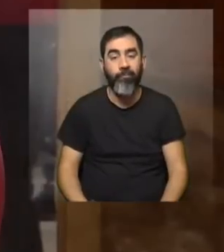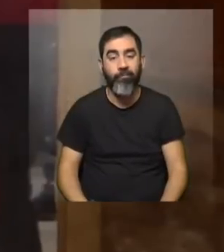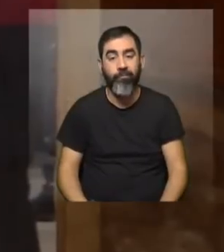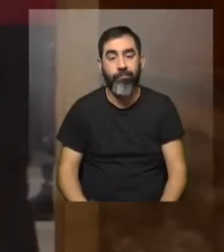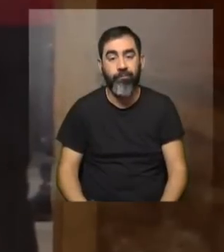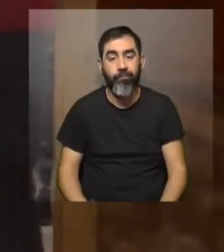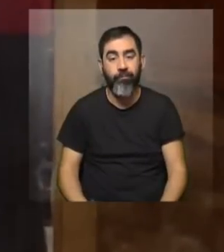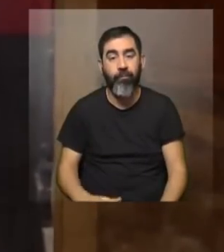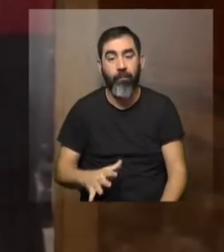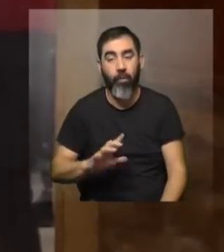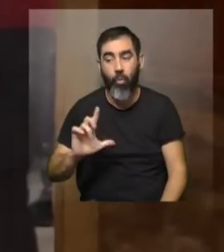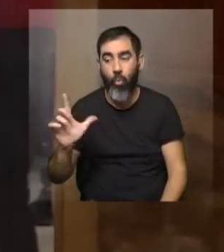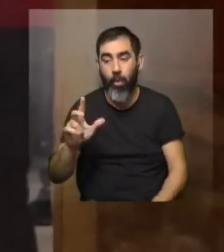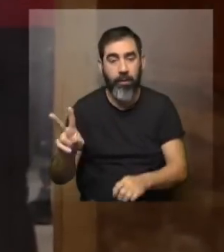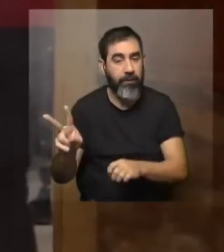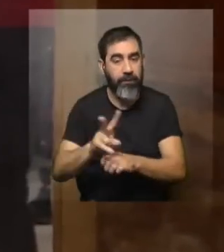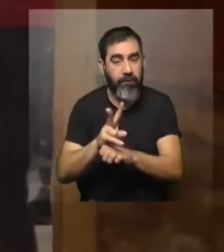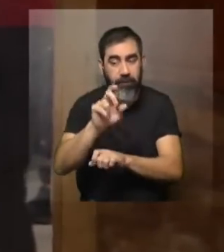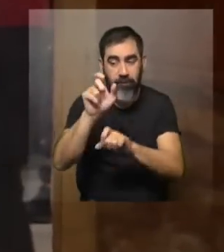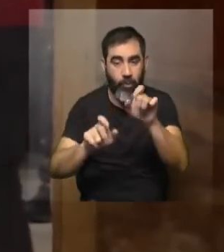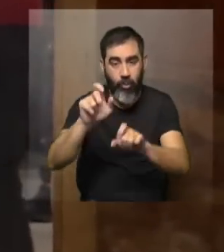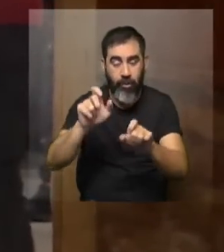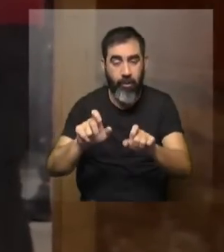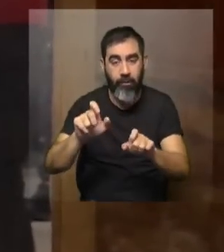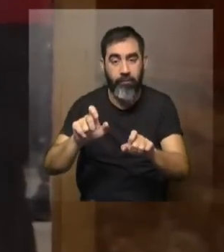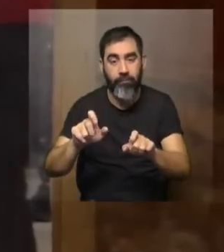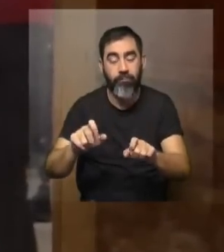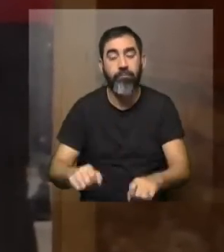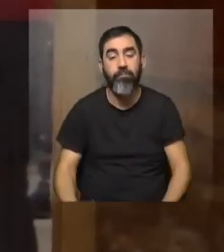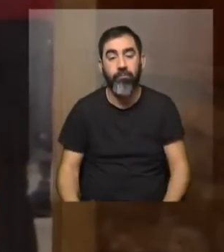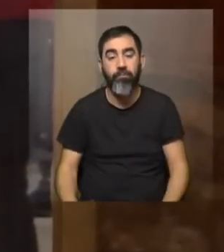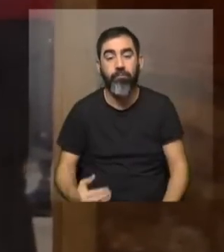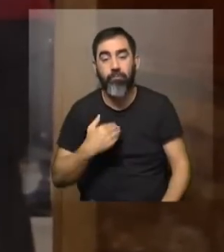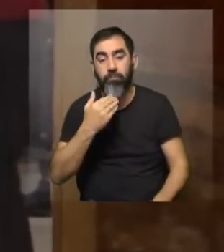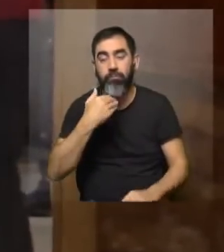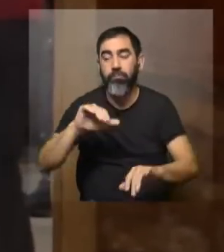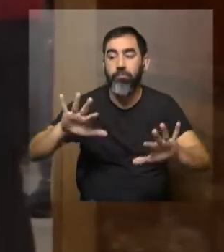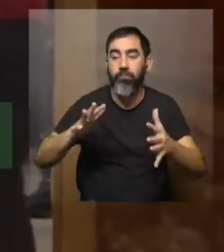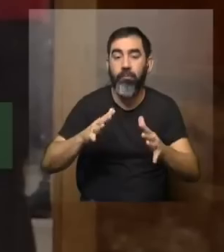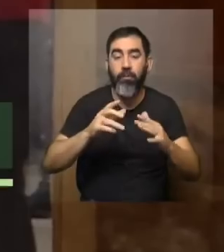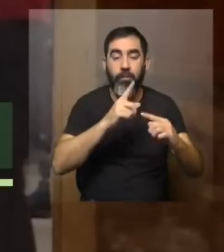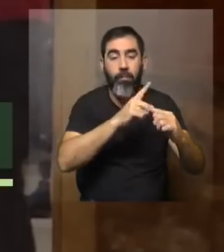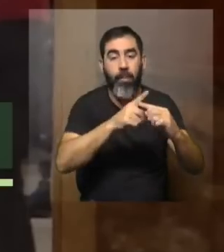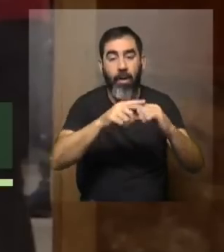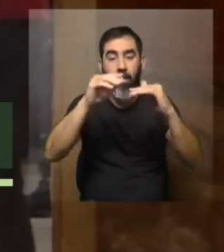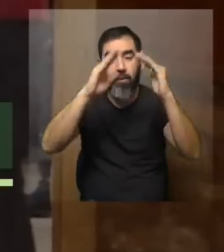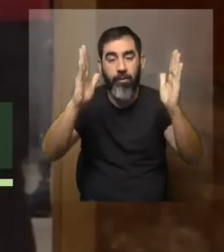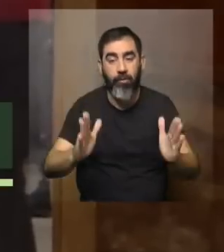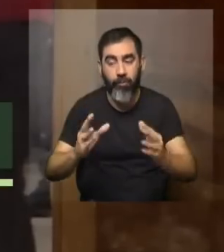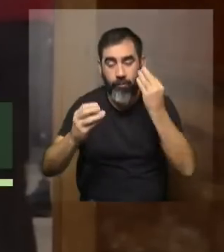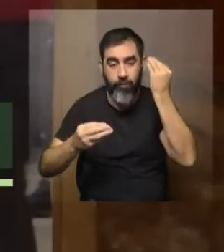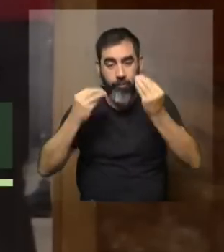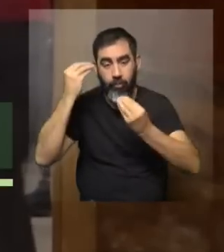había una inseguridad en toda la población y en toda la gente que no sabía que iba a pasar con el panteón era su mayor